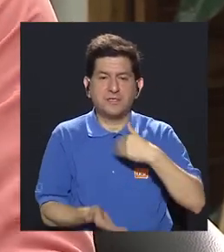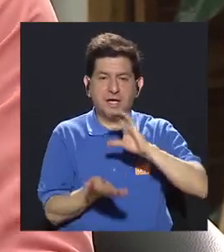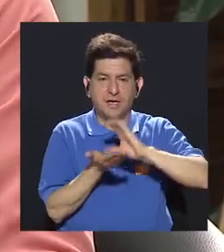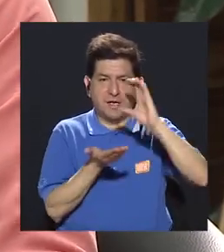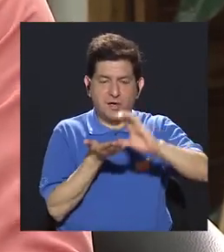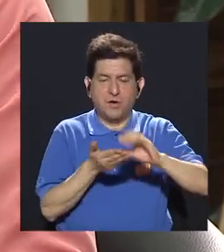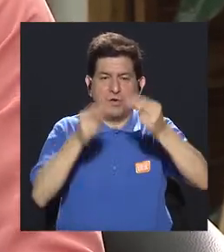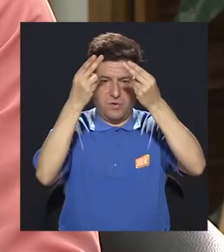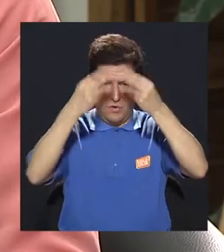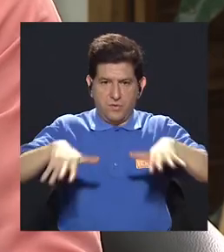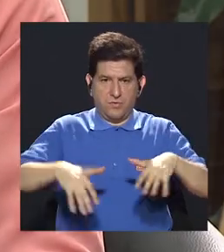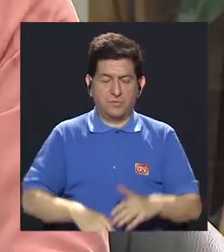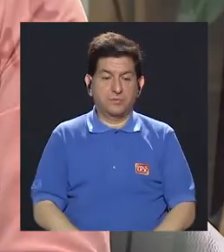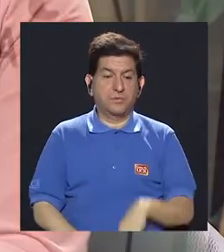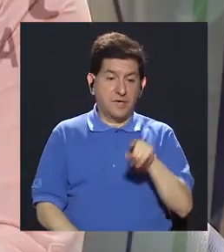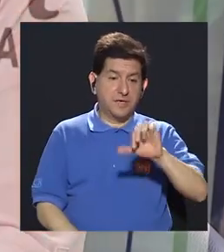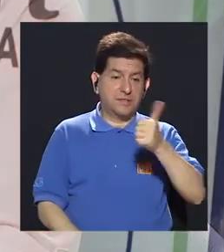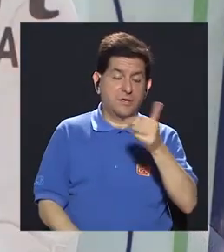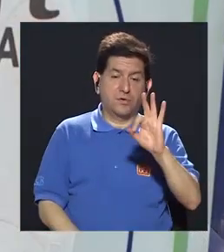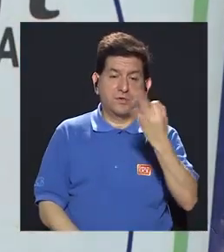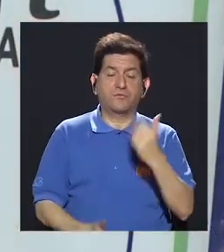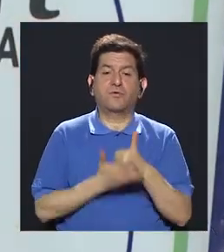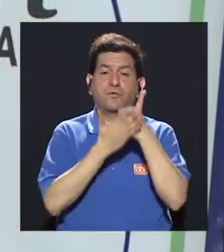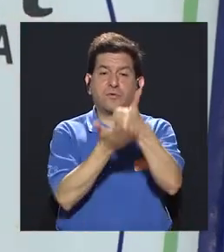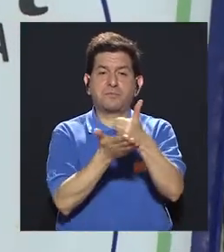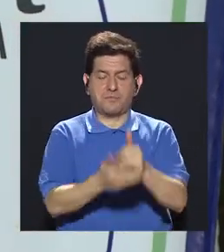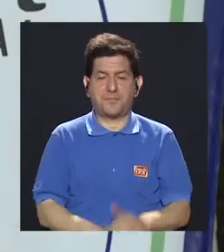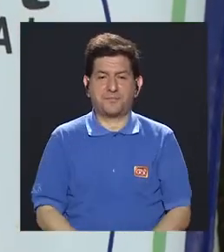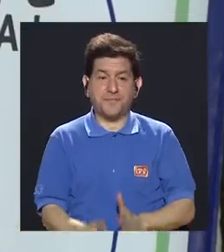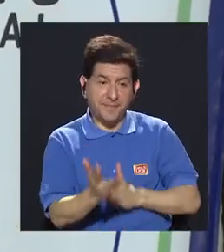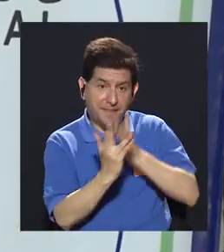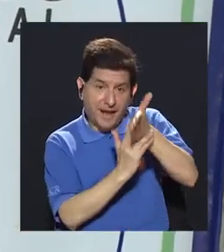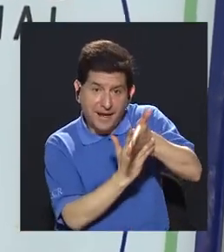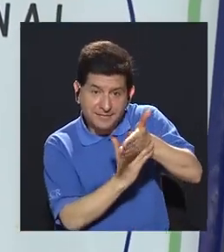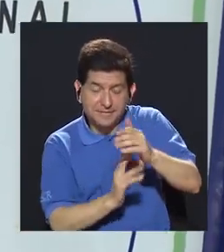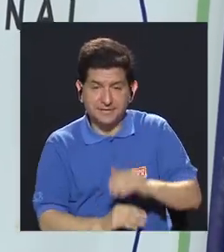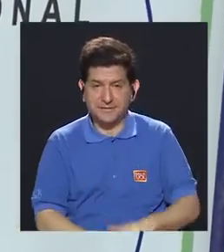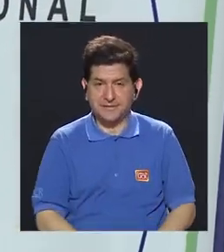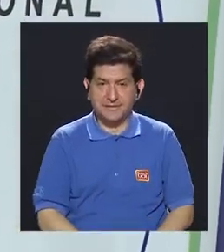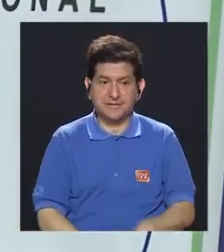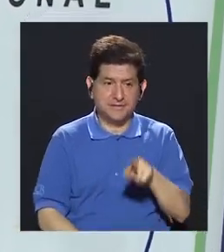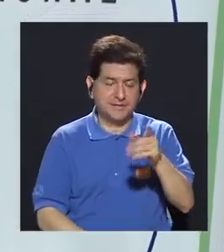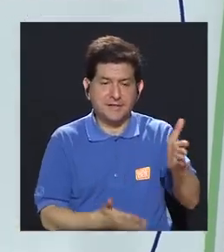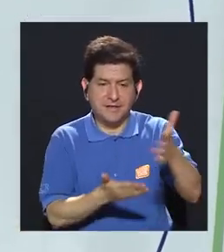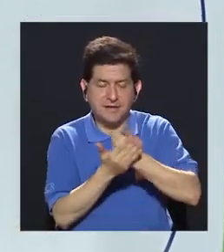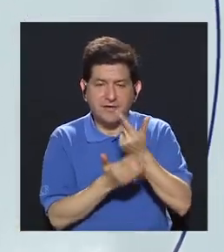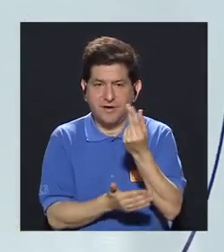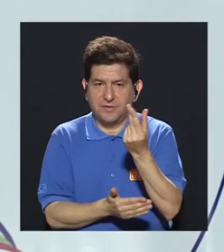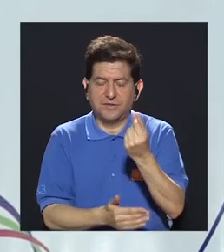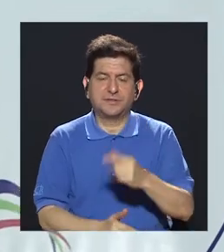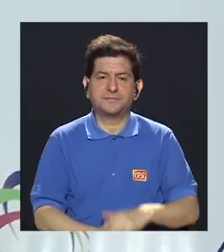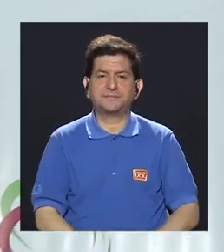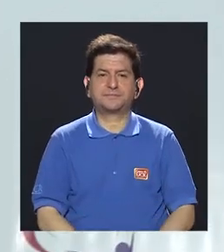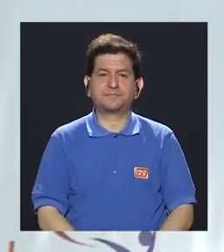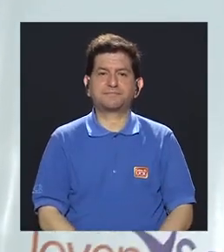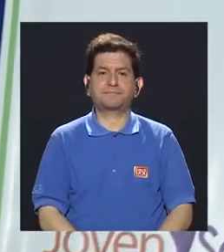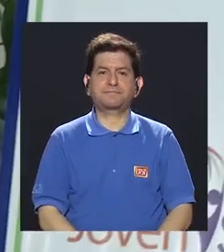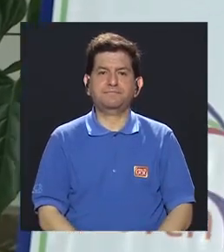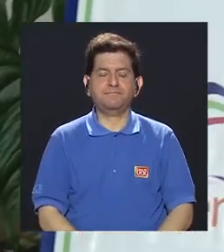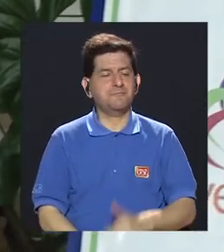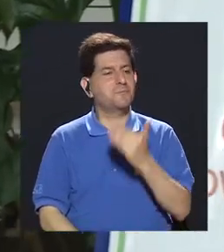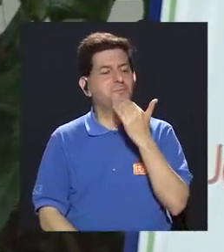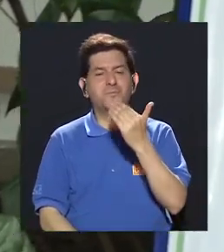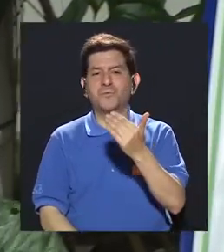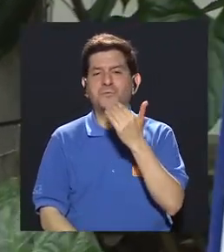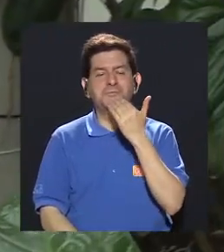llevan cursos en línea. Entonces, esa es otra forma de colaborar, por medio de recaudación de fondos.